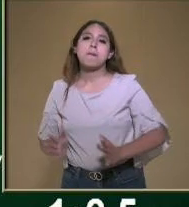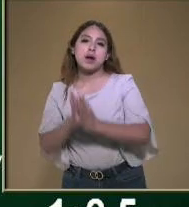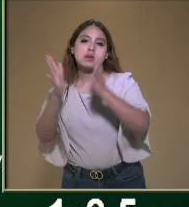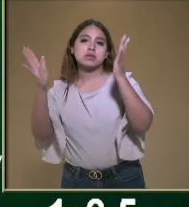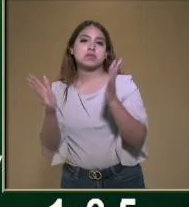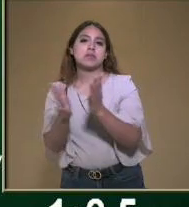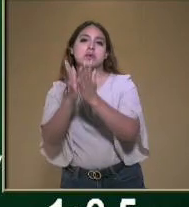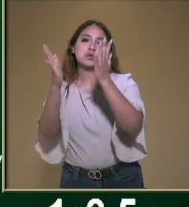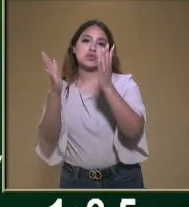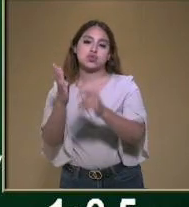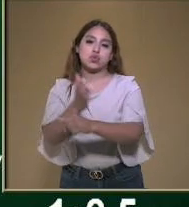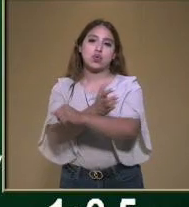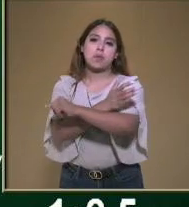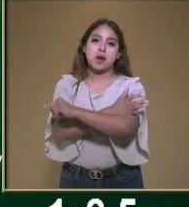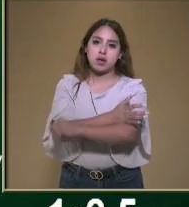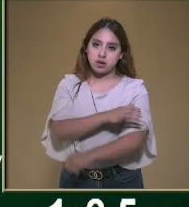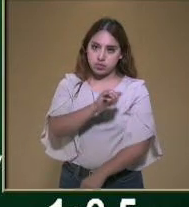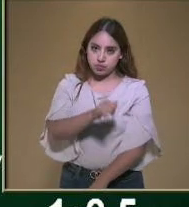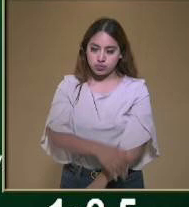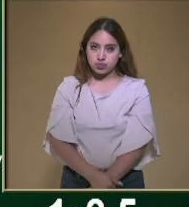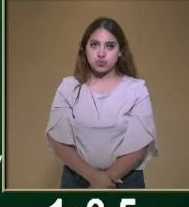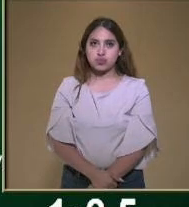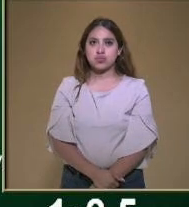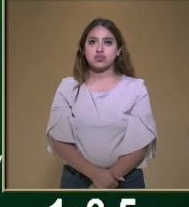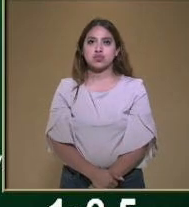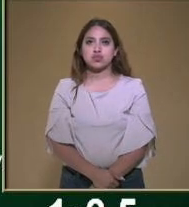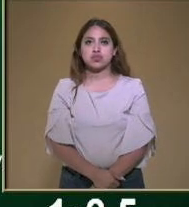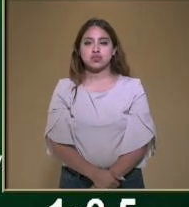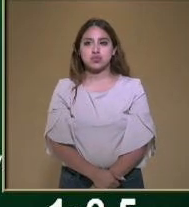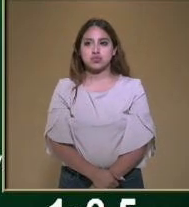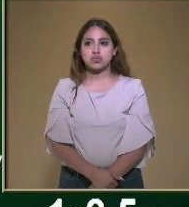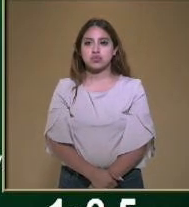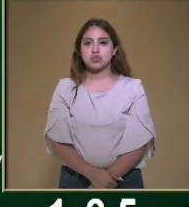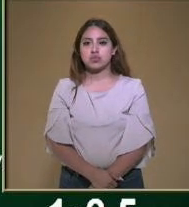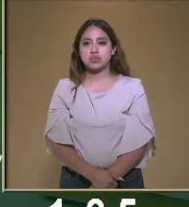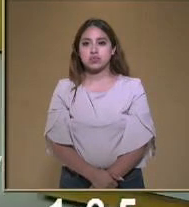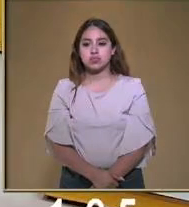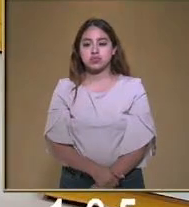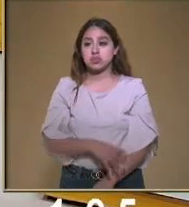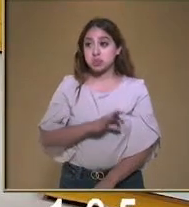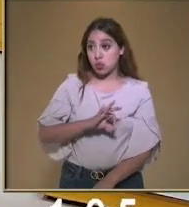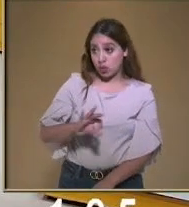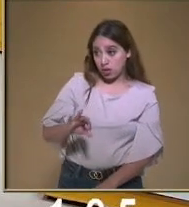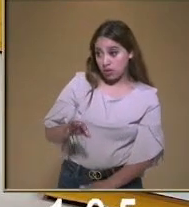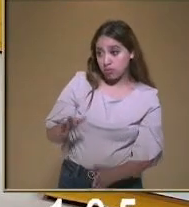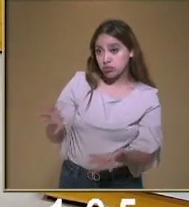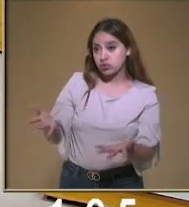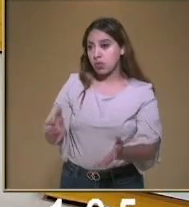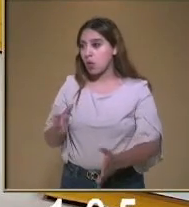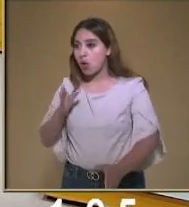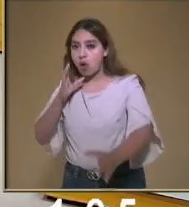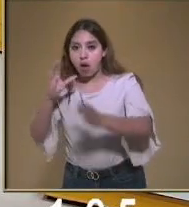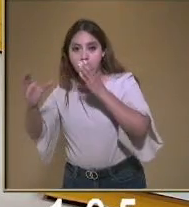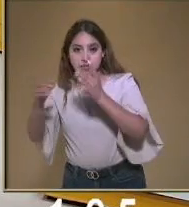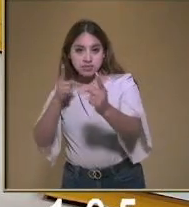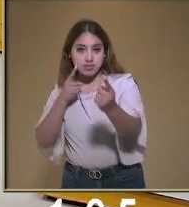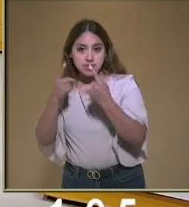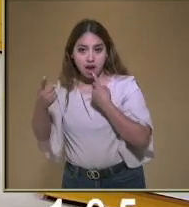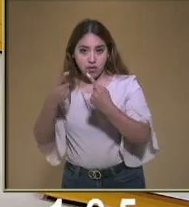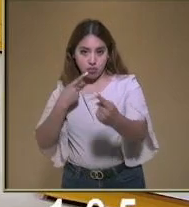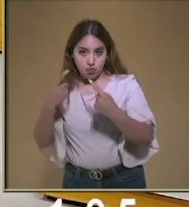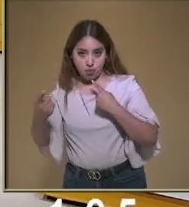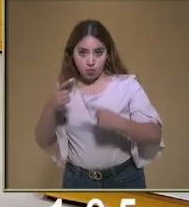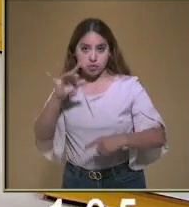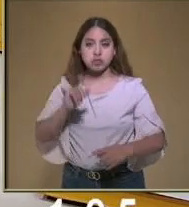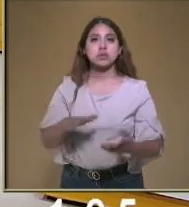Muy bien, entonces podemos destacar el hecho de que vamos a comunicarnos, vamos a entablar el diálogo, ¿verdad?, dentro de lo mismo